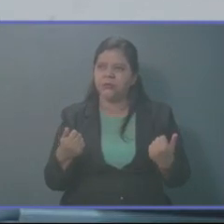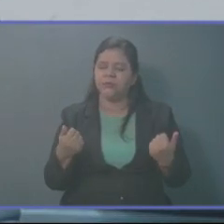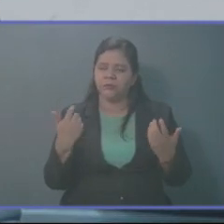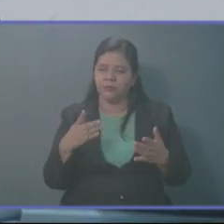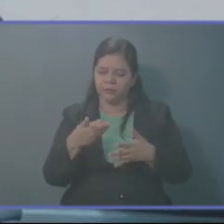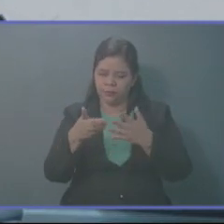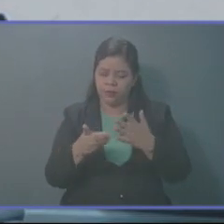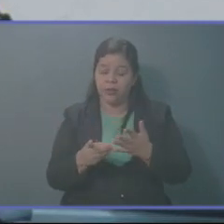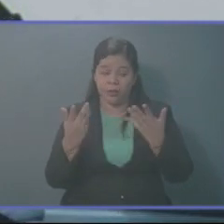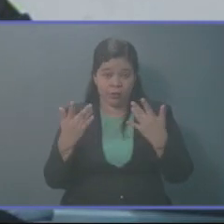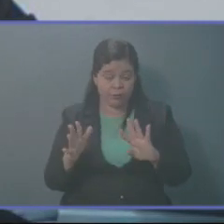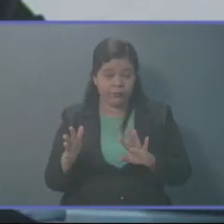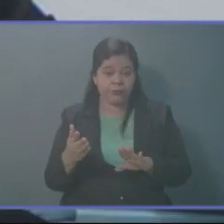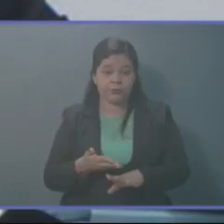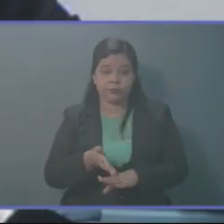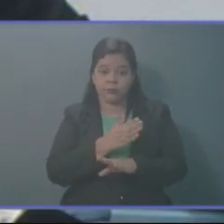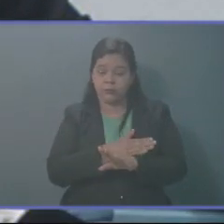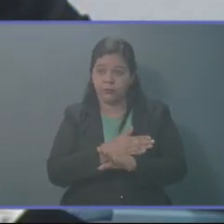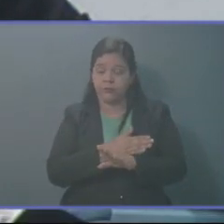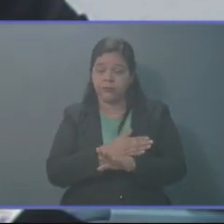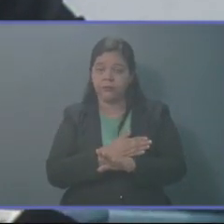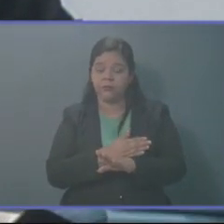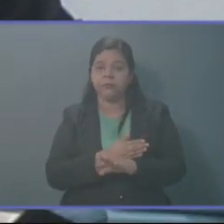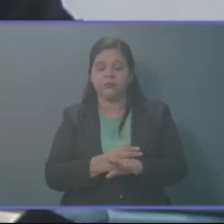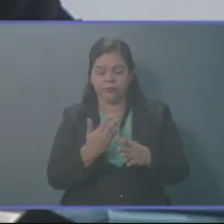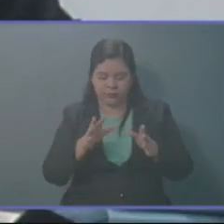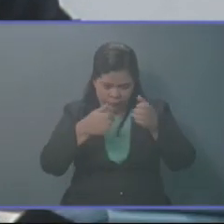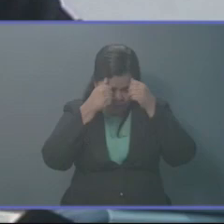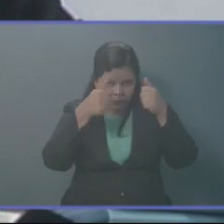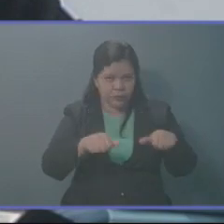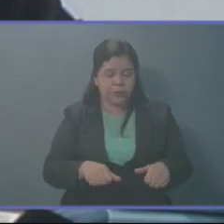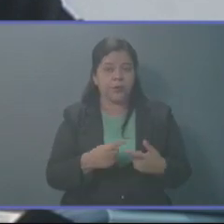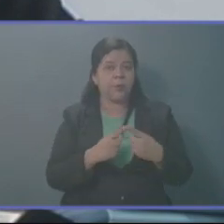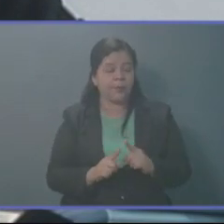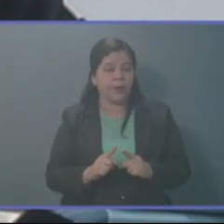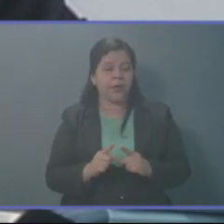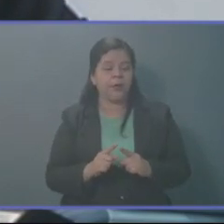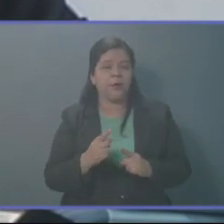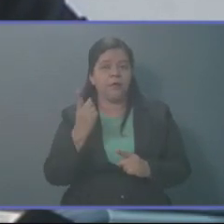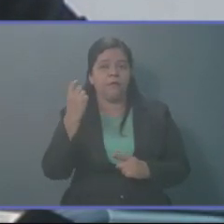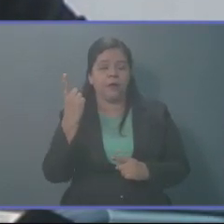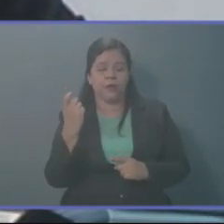decreto ya estaba. Un decreto parcial, lo aprobamos y quedaban el resto de